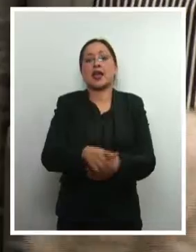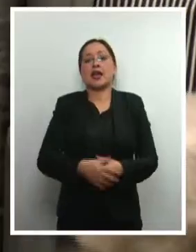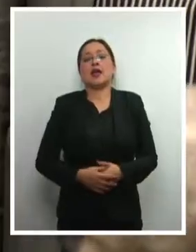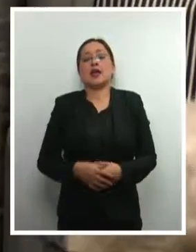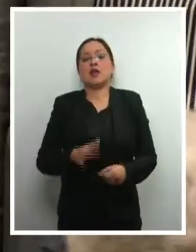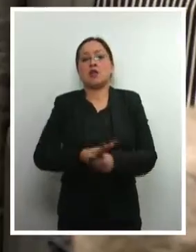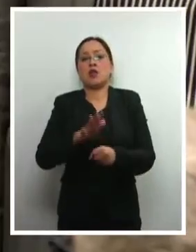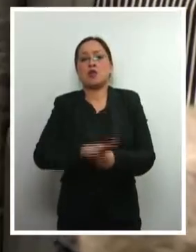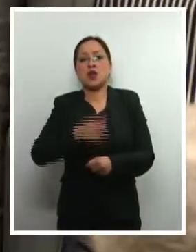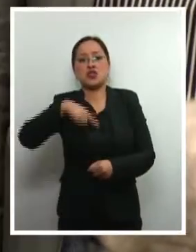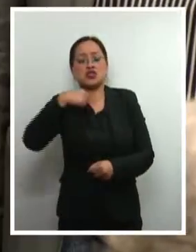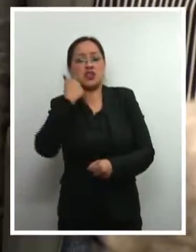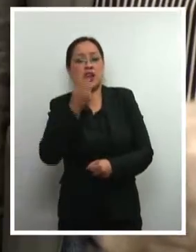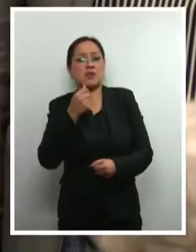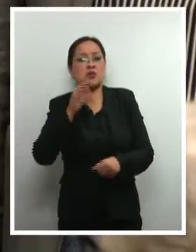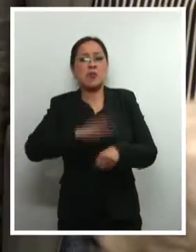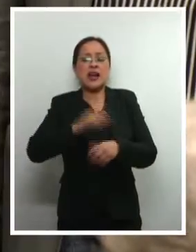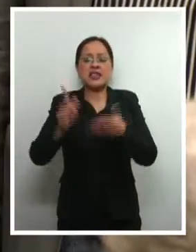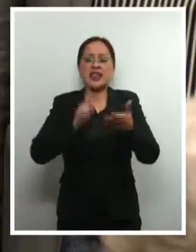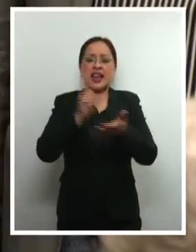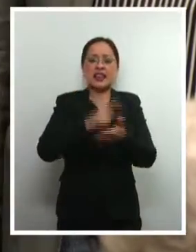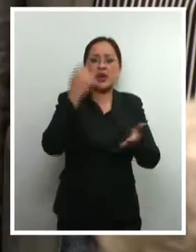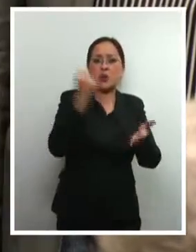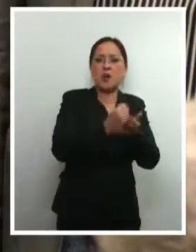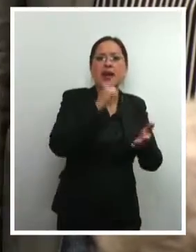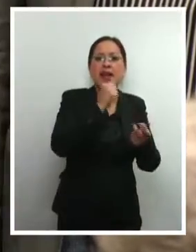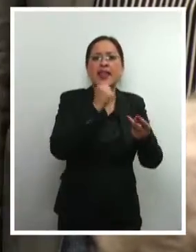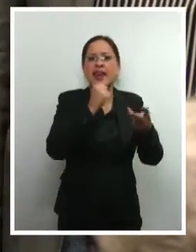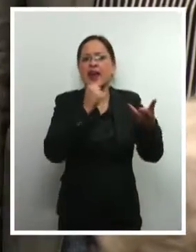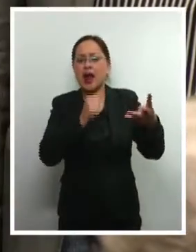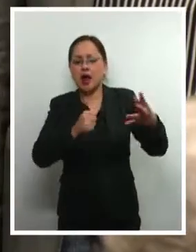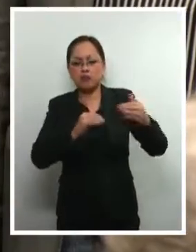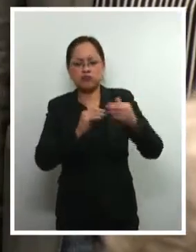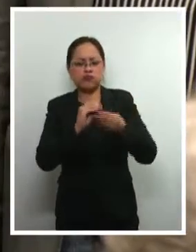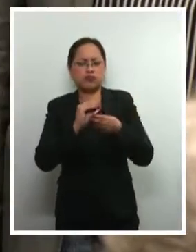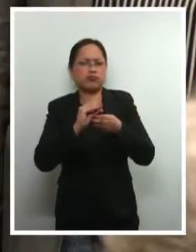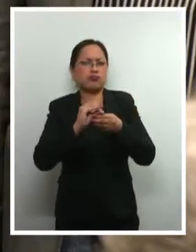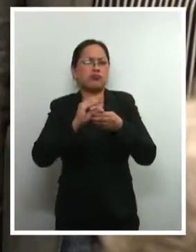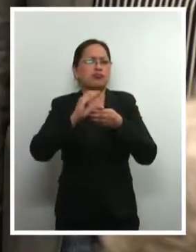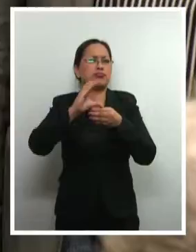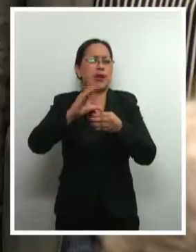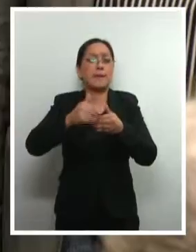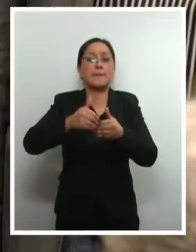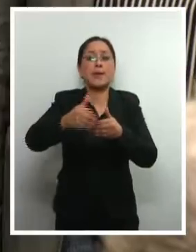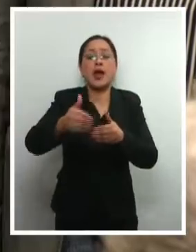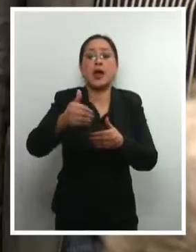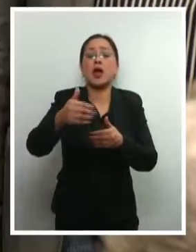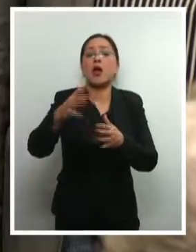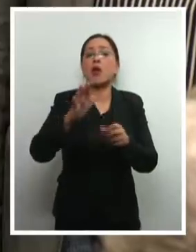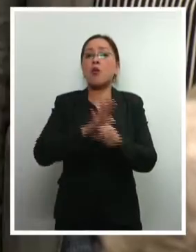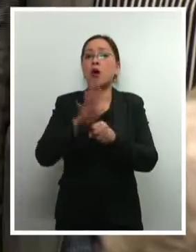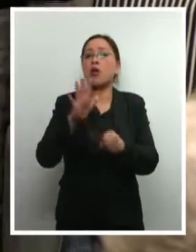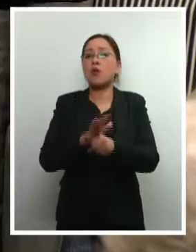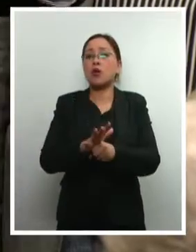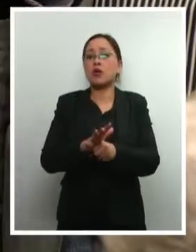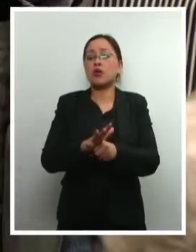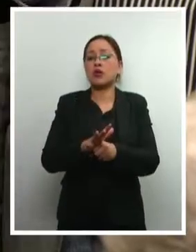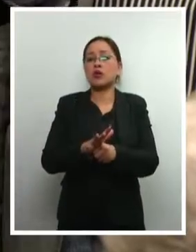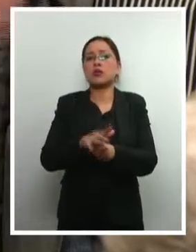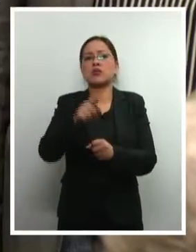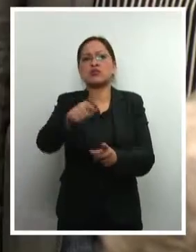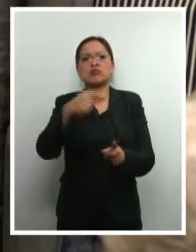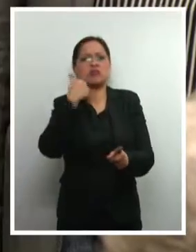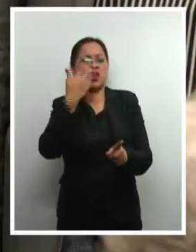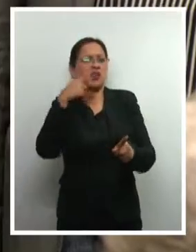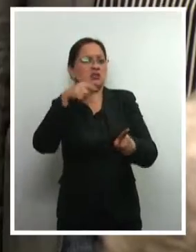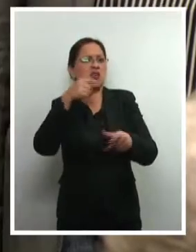lo que estamos echando para atrás, para que dentro de 10 días, que es muy próximo, haya, a donde quiera que hayamos